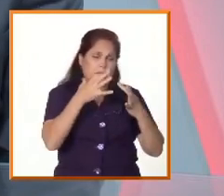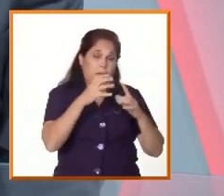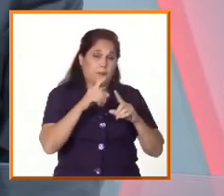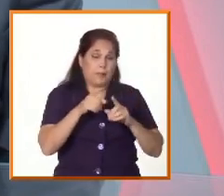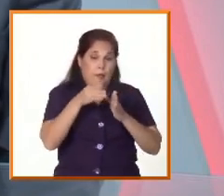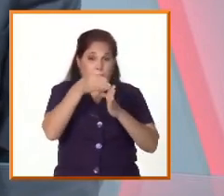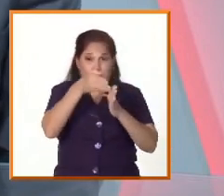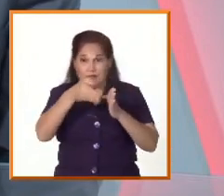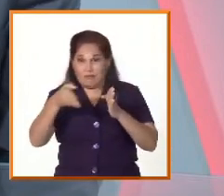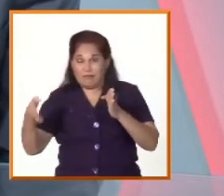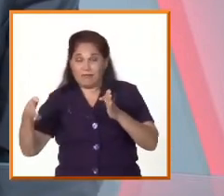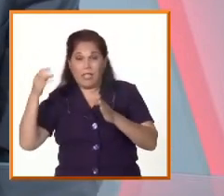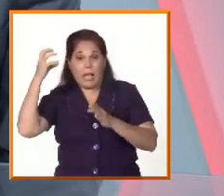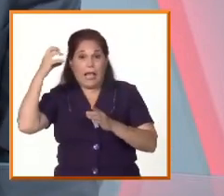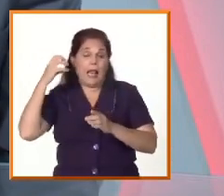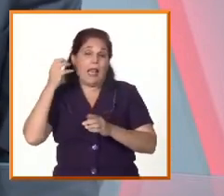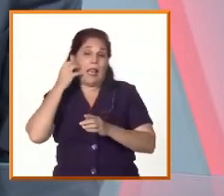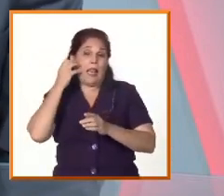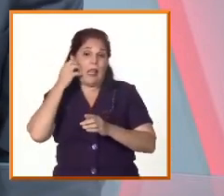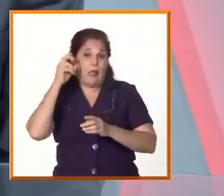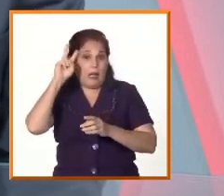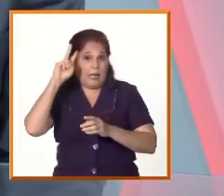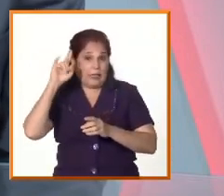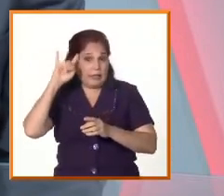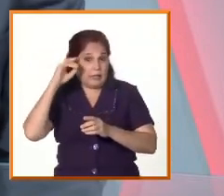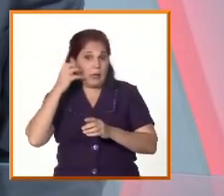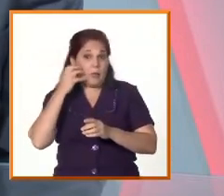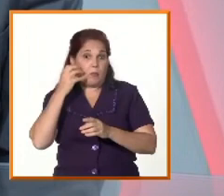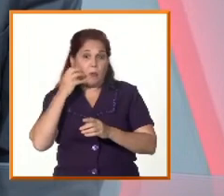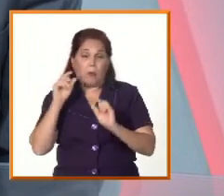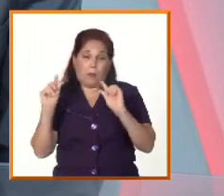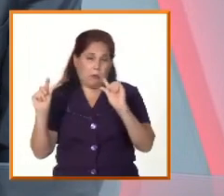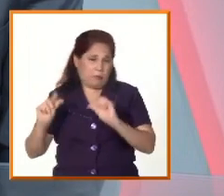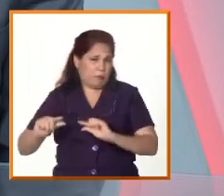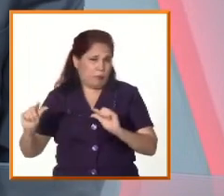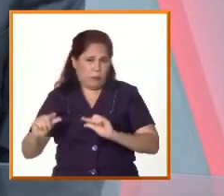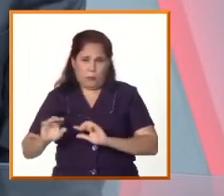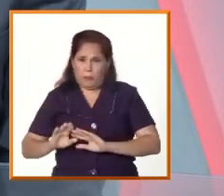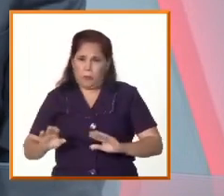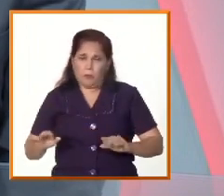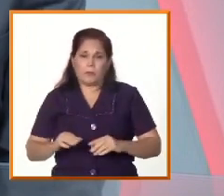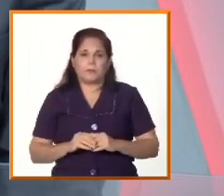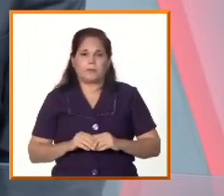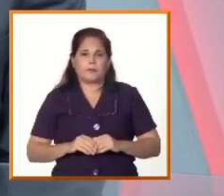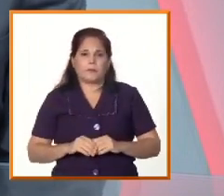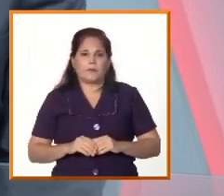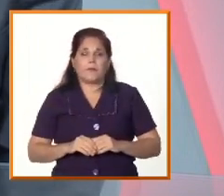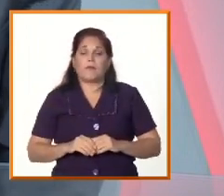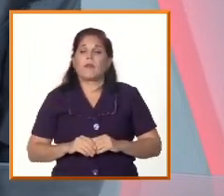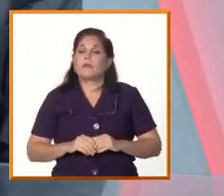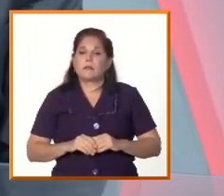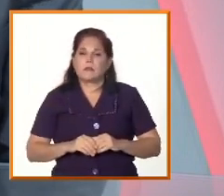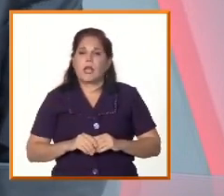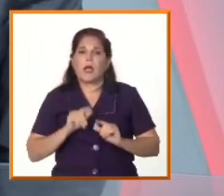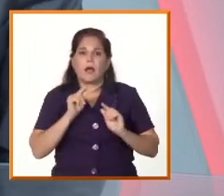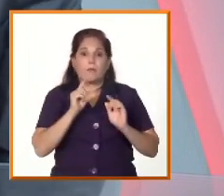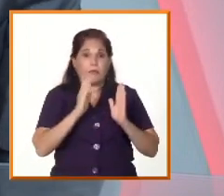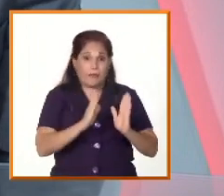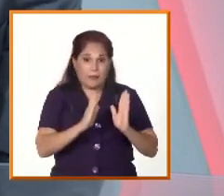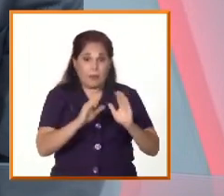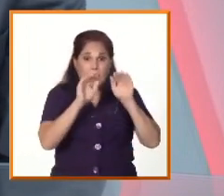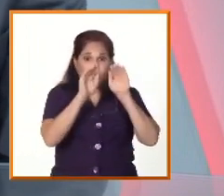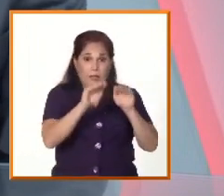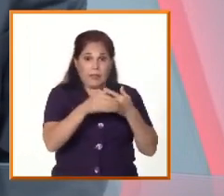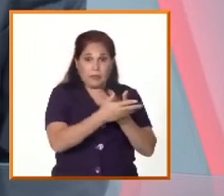con la producción de la copio diario pero hoy estamos disponiendo de poco volumen de hecho en polvo y estamos siendo distribuciones fraccionadas que están